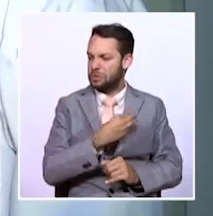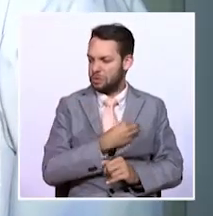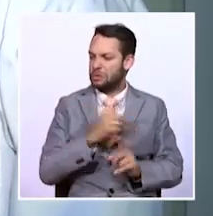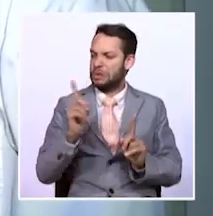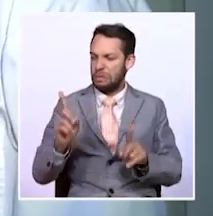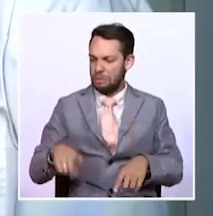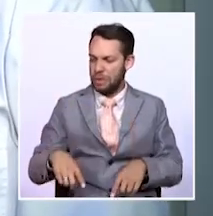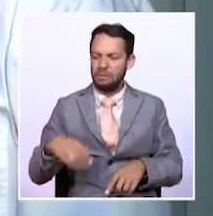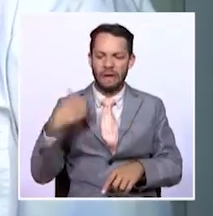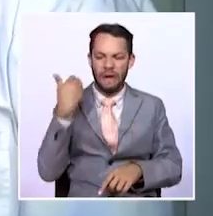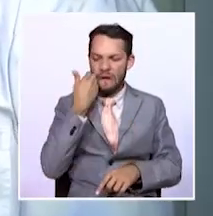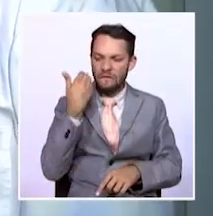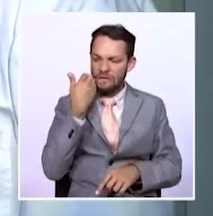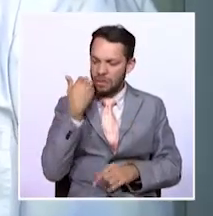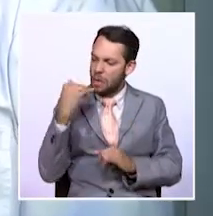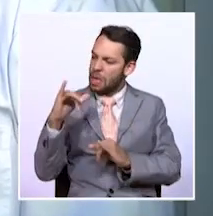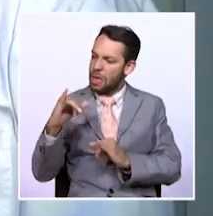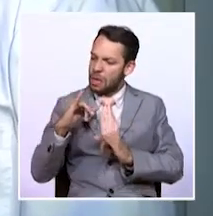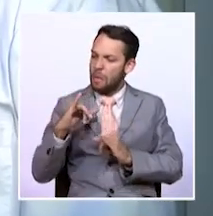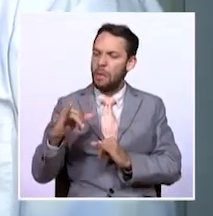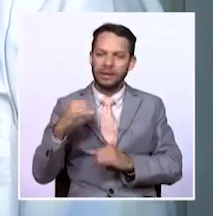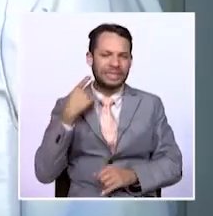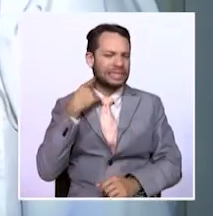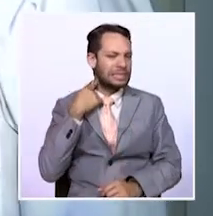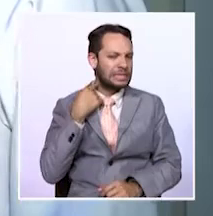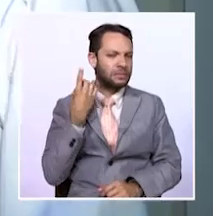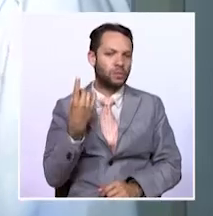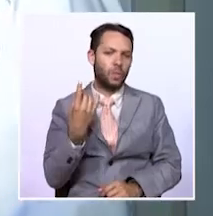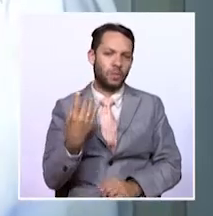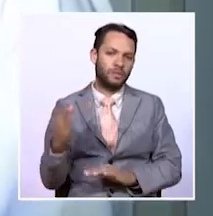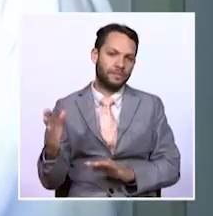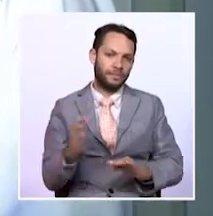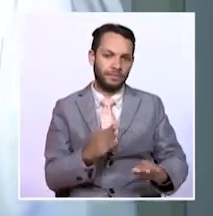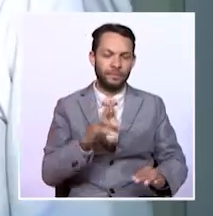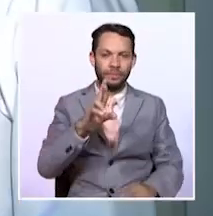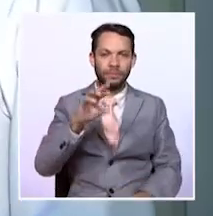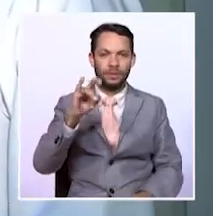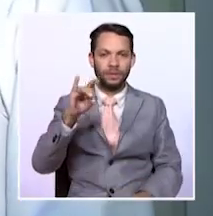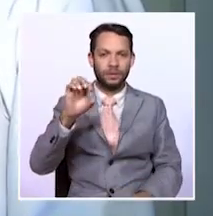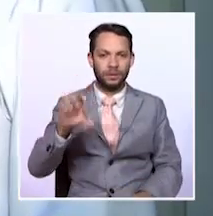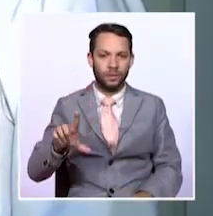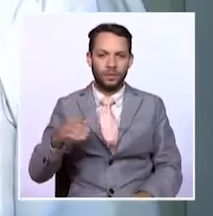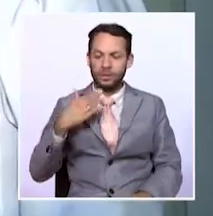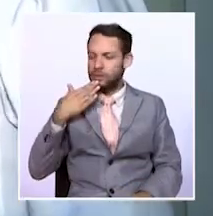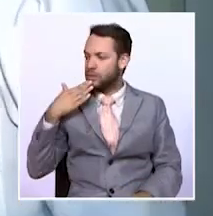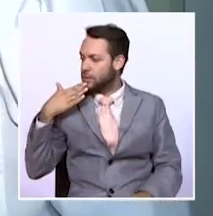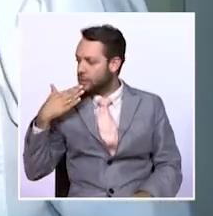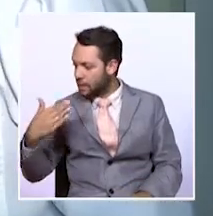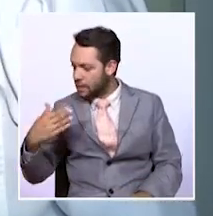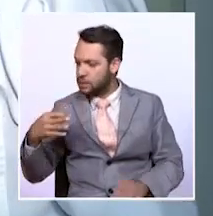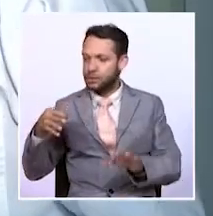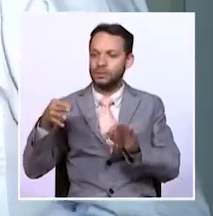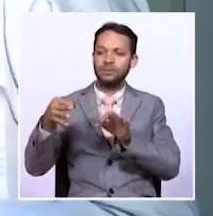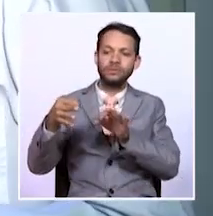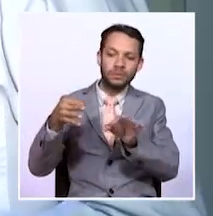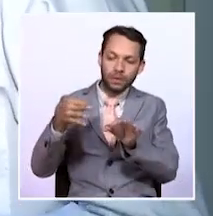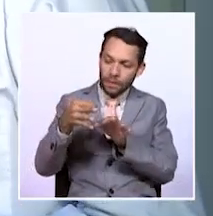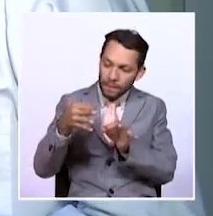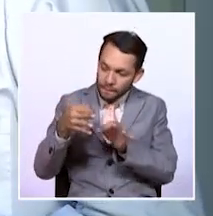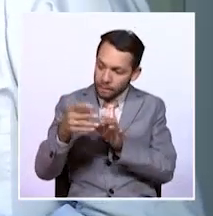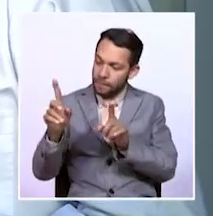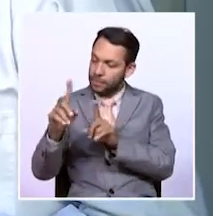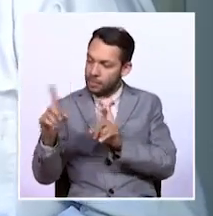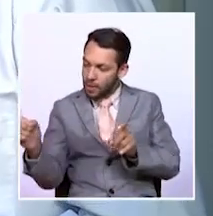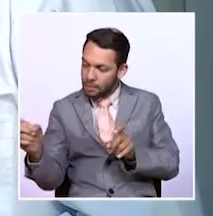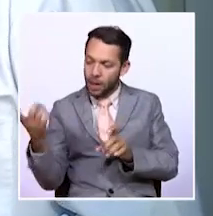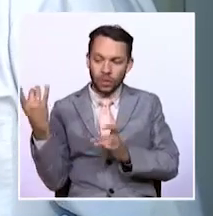nos está generando ese tipo de cervicalgias. Doctor Raúl, muchísimas gracias por el abordaje que nos da